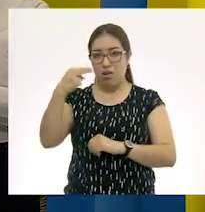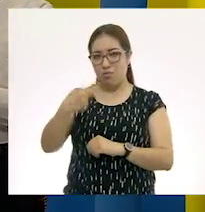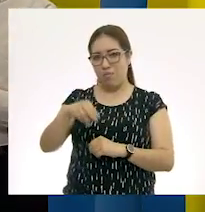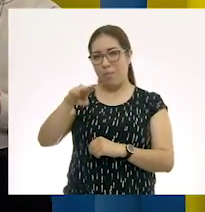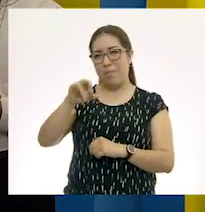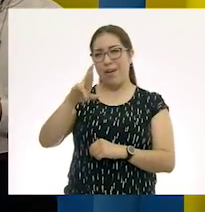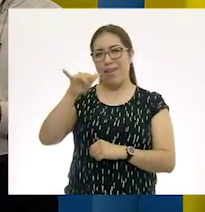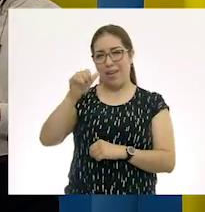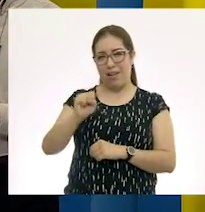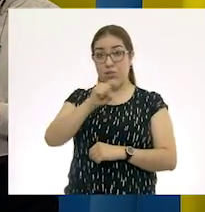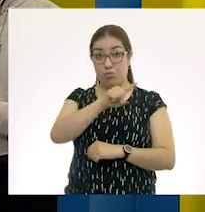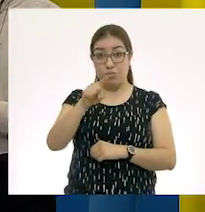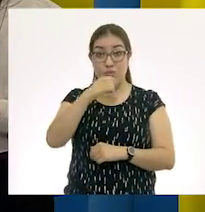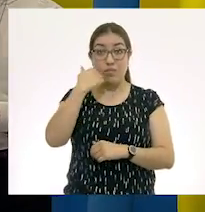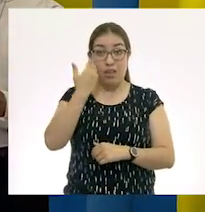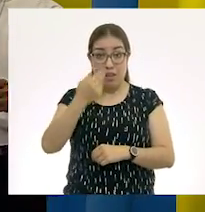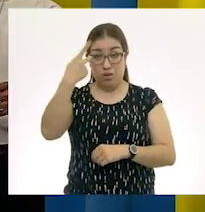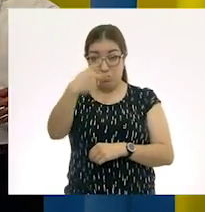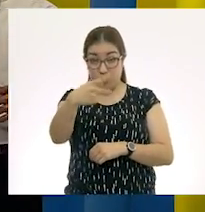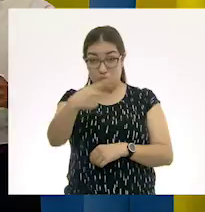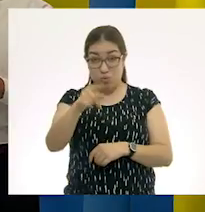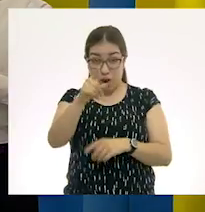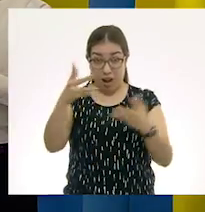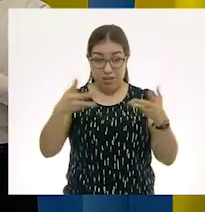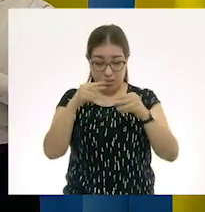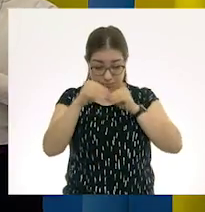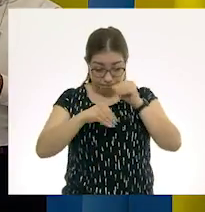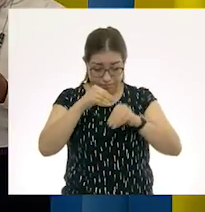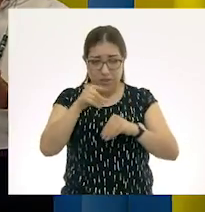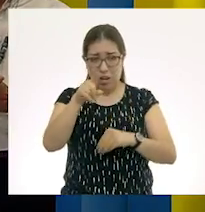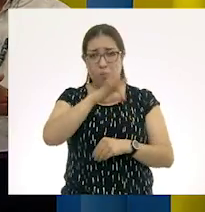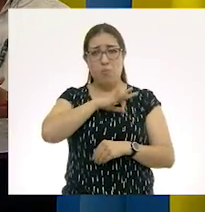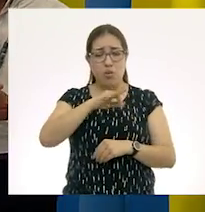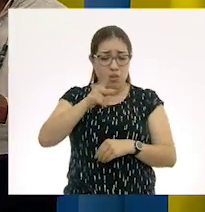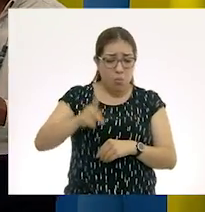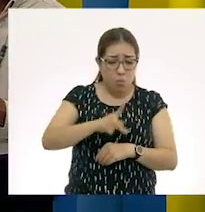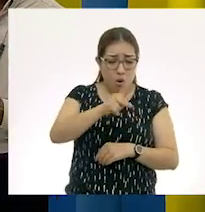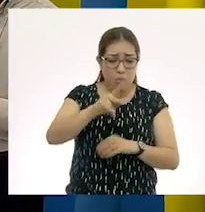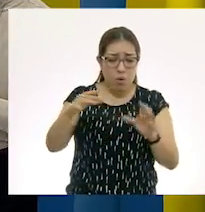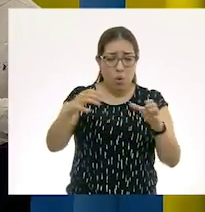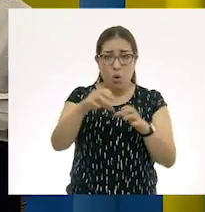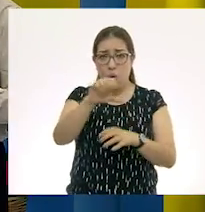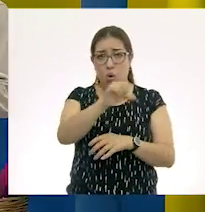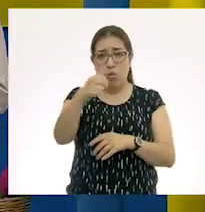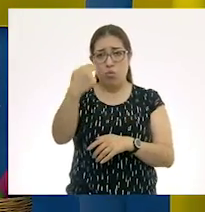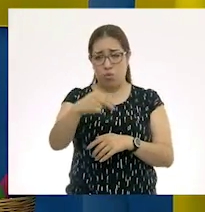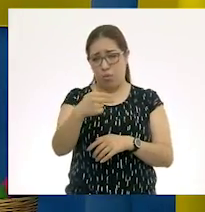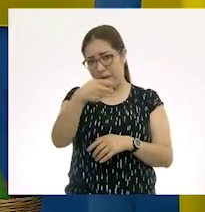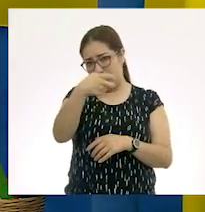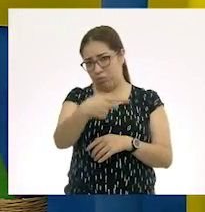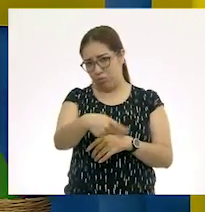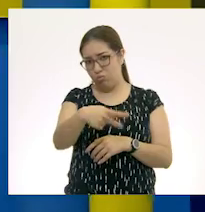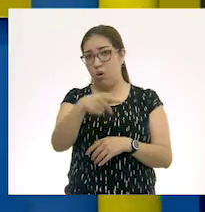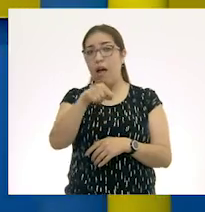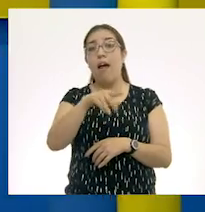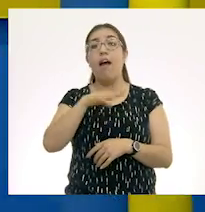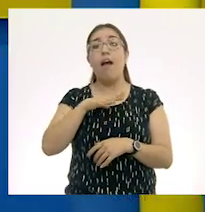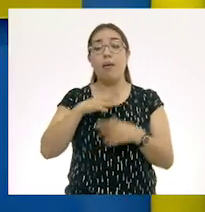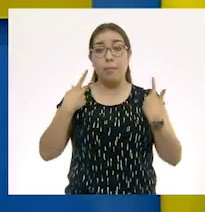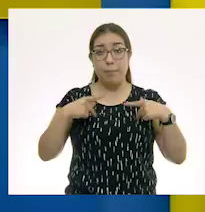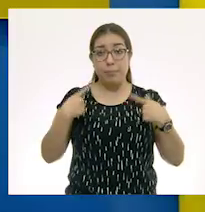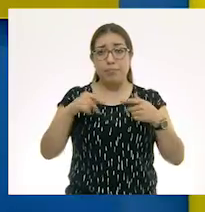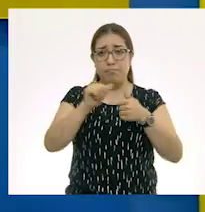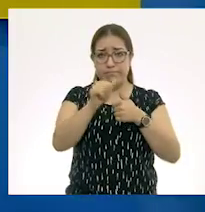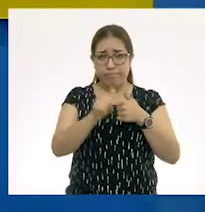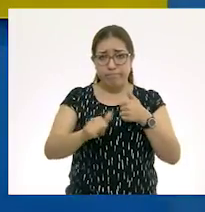Si desean fabricar su propia muñeca María, pueden visitar la localidad de San Ildefonso, Tultepec, donde los artesanos orientan a los turistas